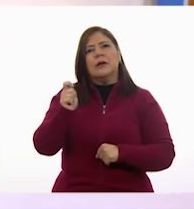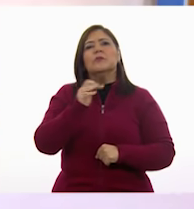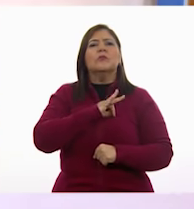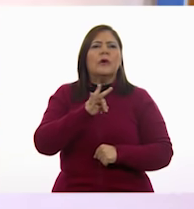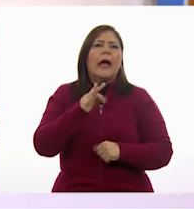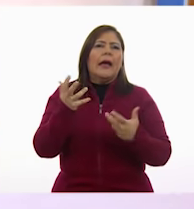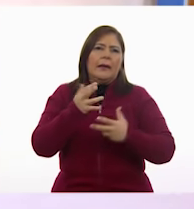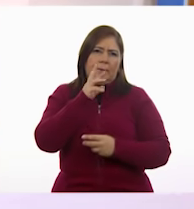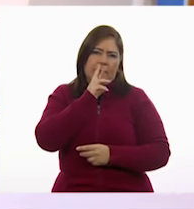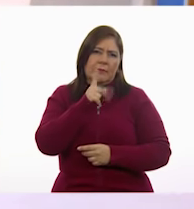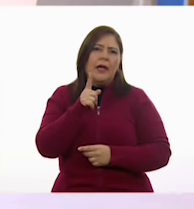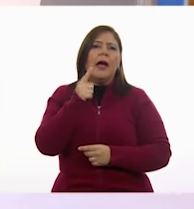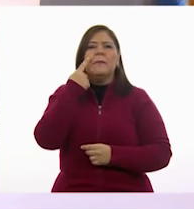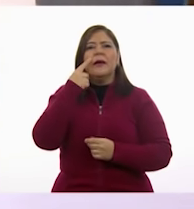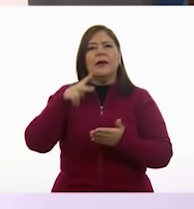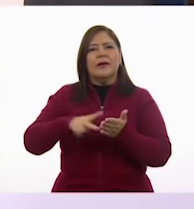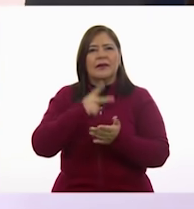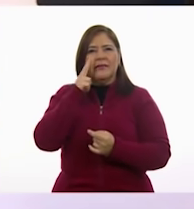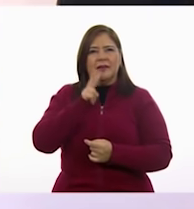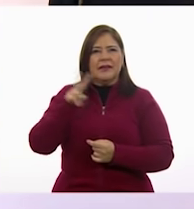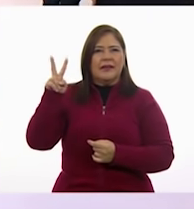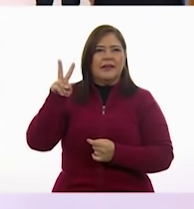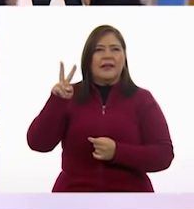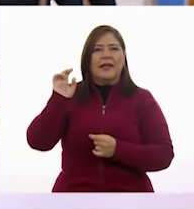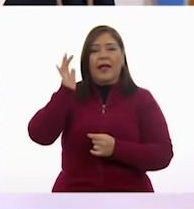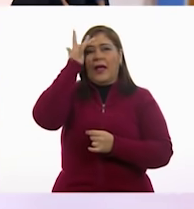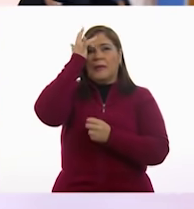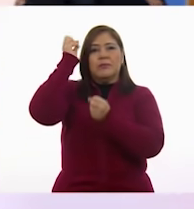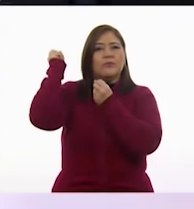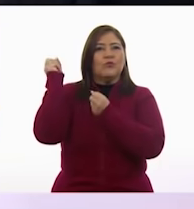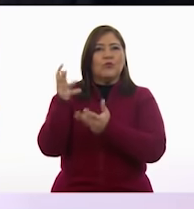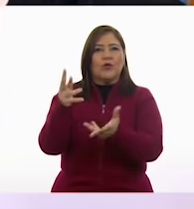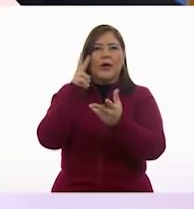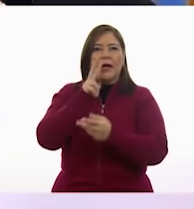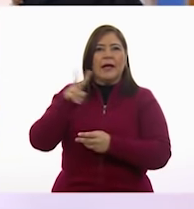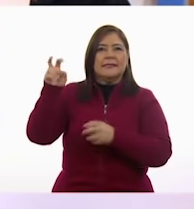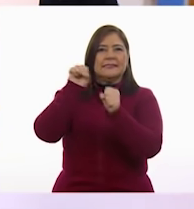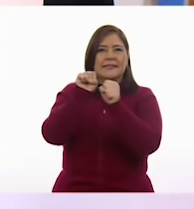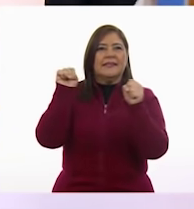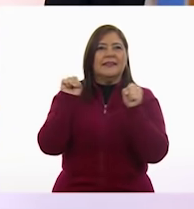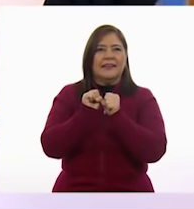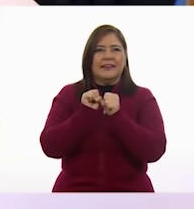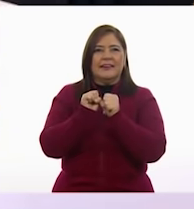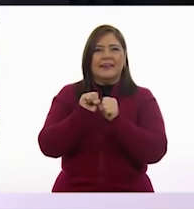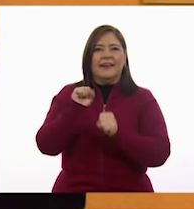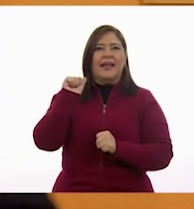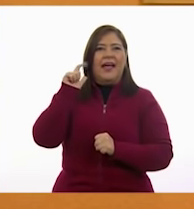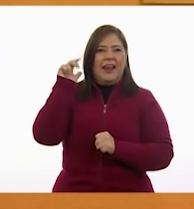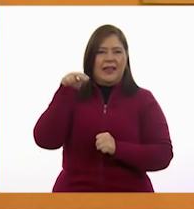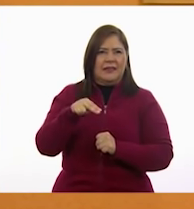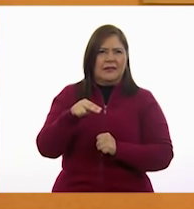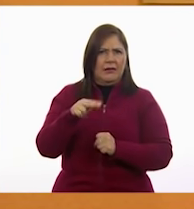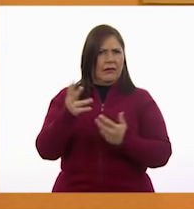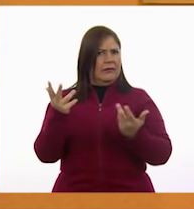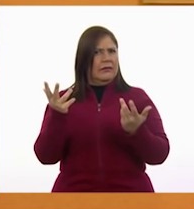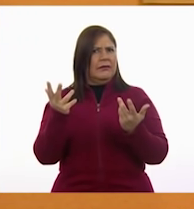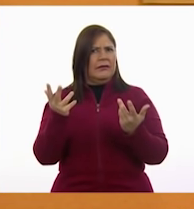mejor. Y a ver si lo podemos repetir. ¡Abra cadabra! ¡Que aparezca en el salón del maestro Alan!